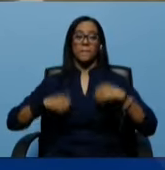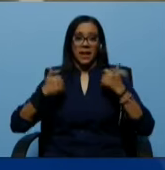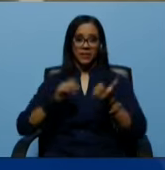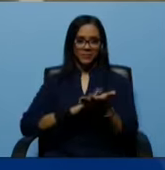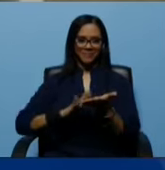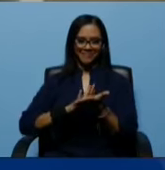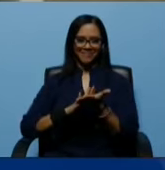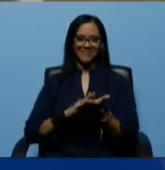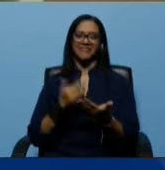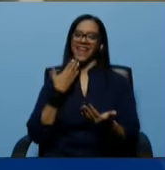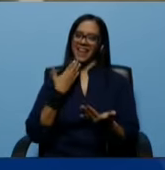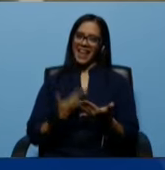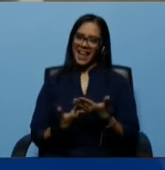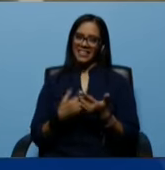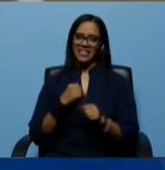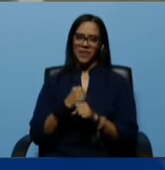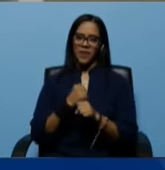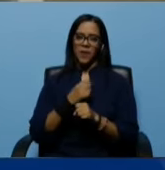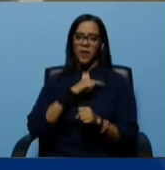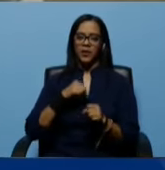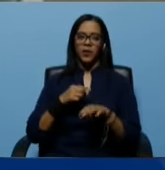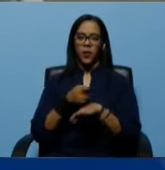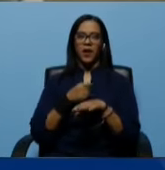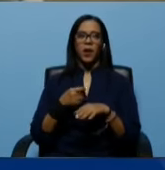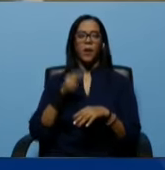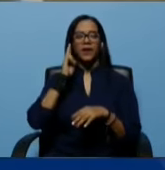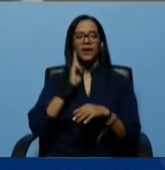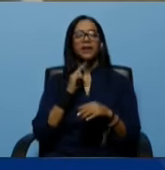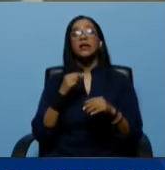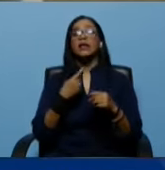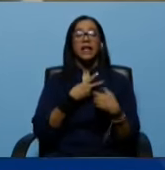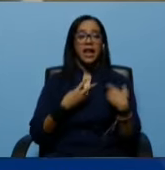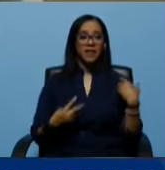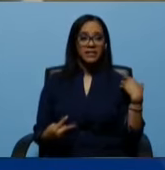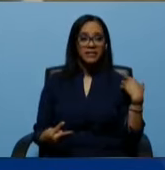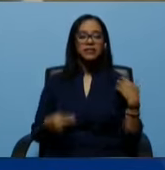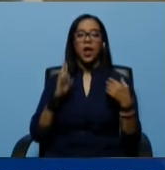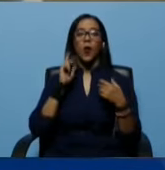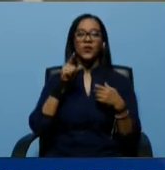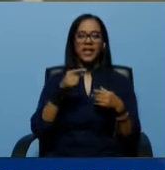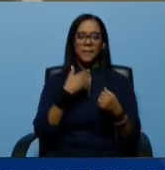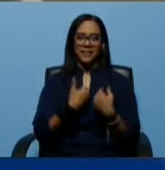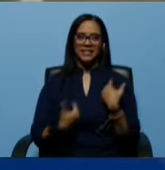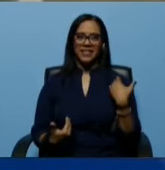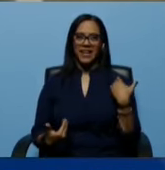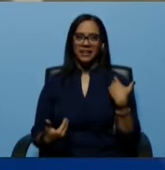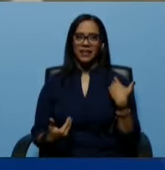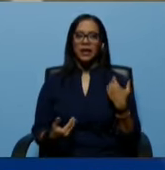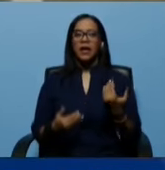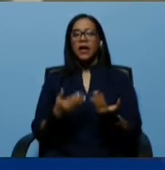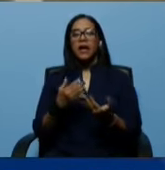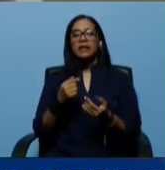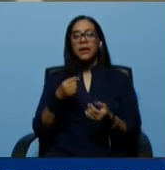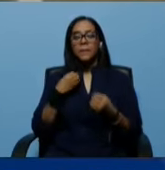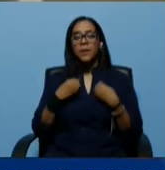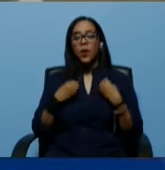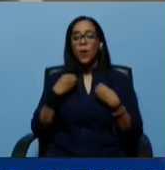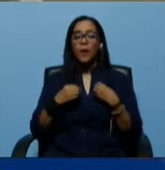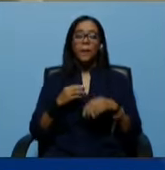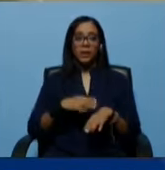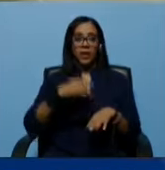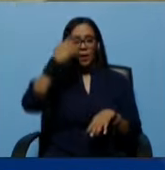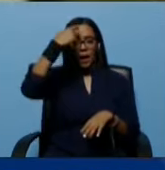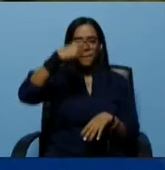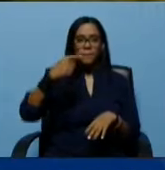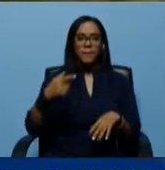recuperado gracias a la gestión de nuestro gobierno bolivariano, de la vicepresidenta, de usted, presidente, que se preocupa porque los espacios